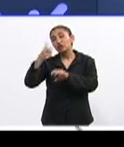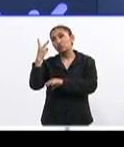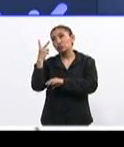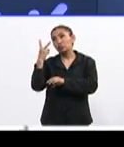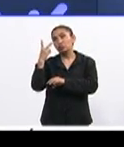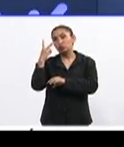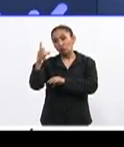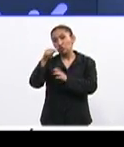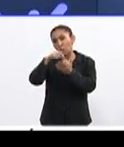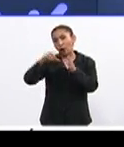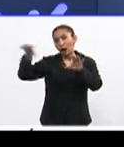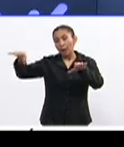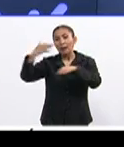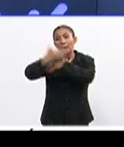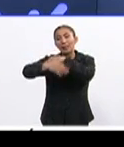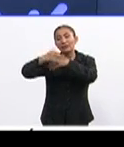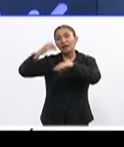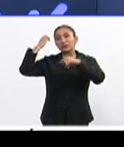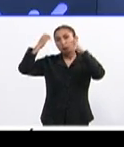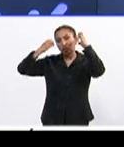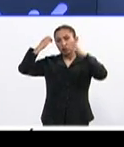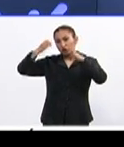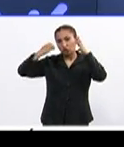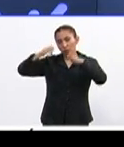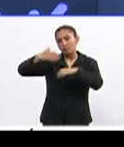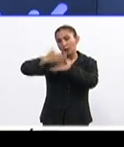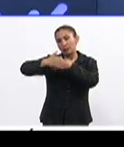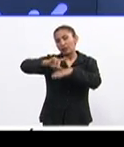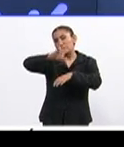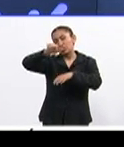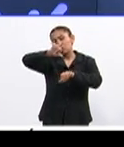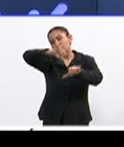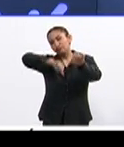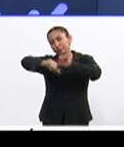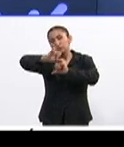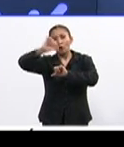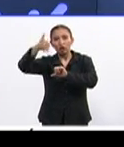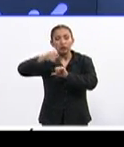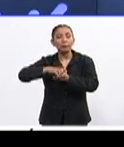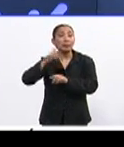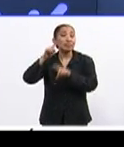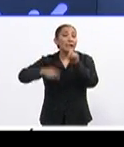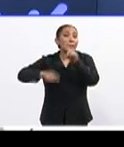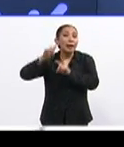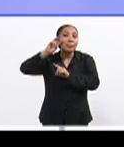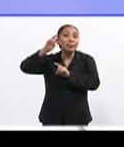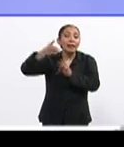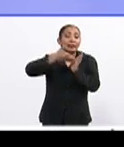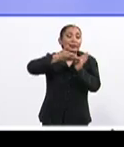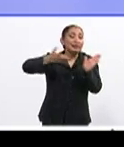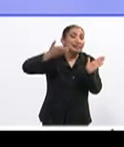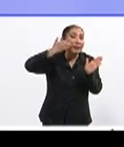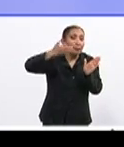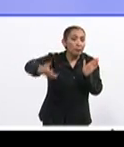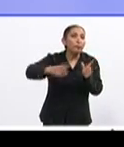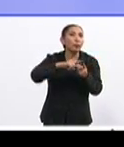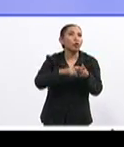2 espacios paratemporales, para exposiciones temporales, donde dependiendo de la